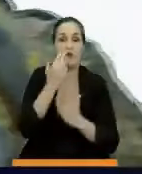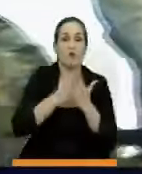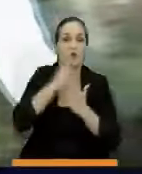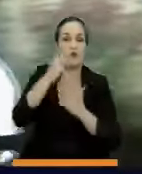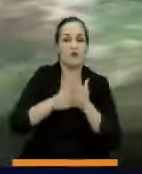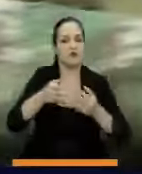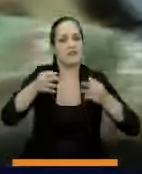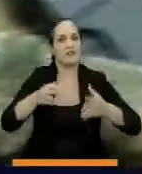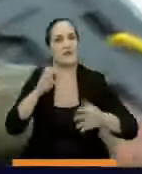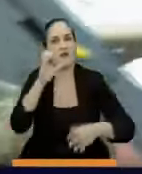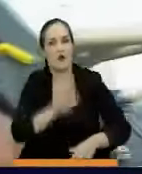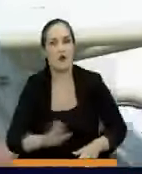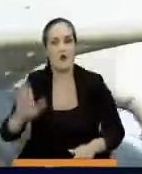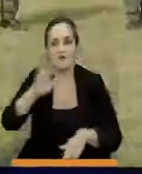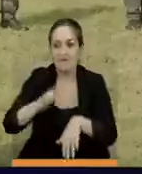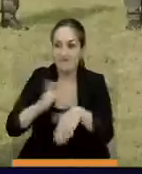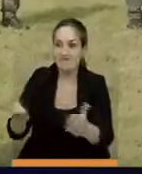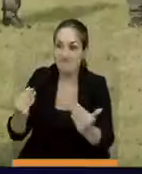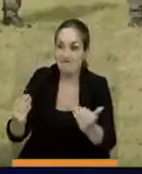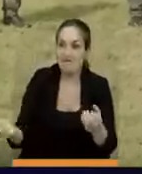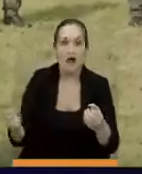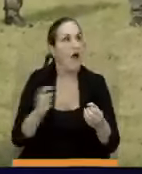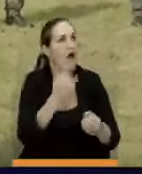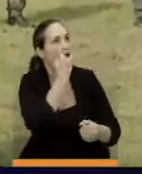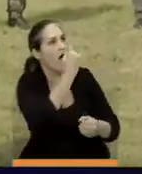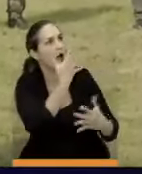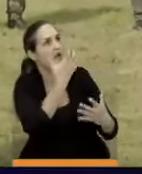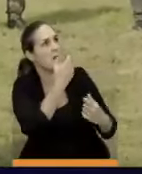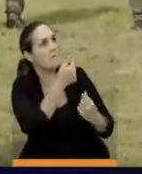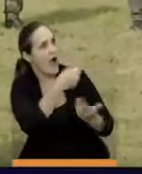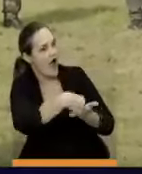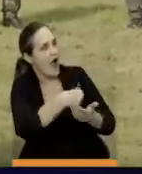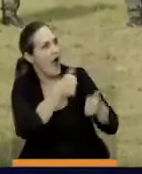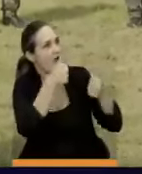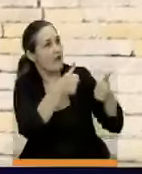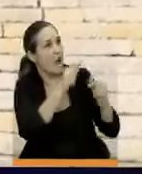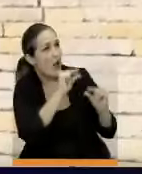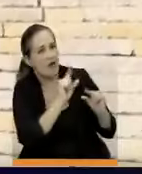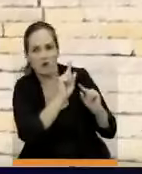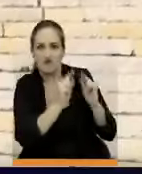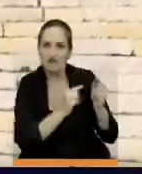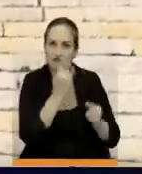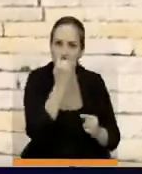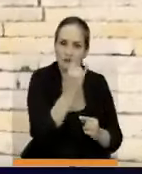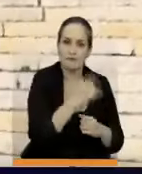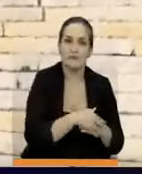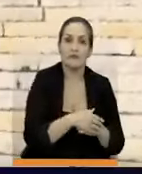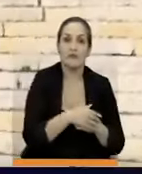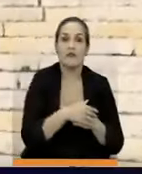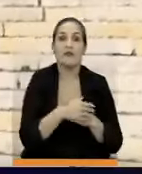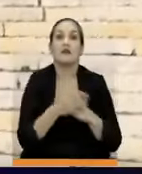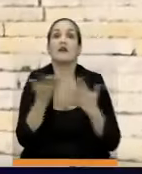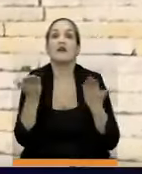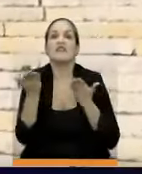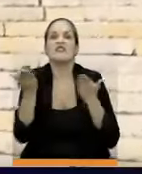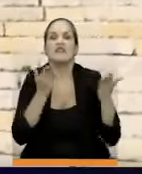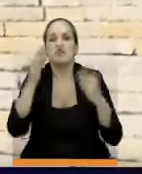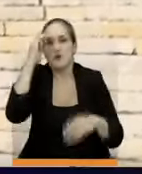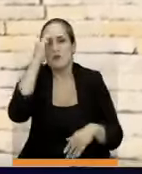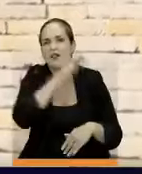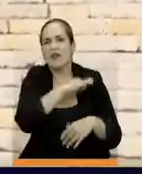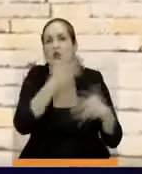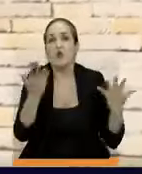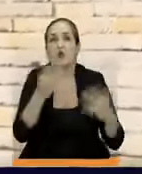seguridad del país y estimula la incorporación de los jóvenes con las garantías de ley dónde prestar el servicio militar ejército